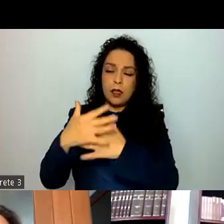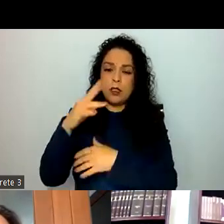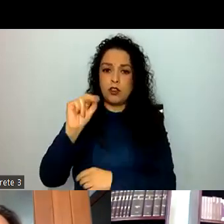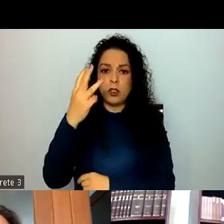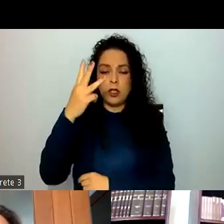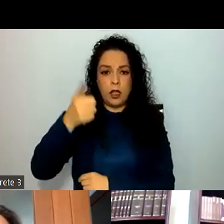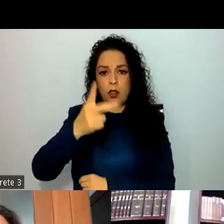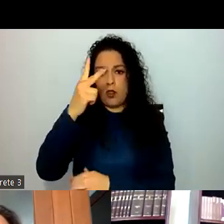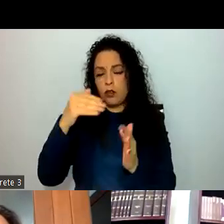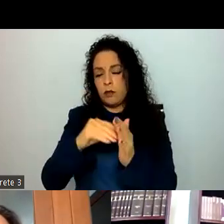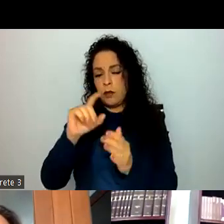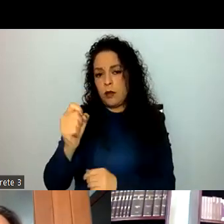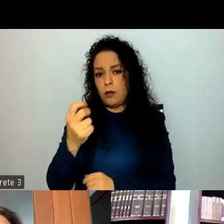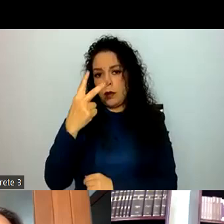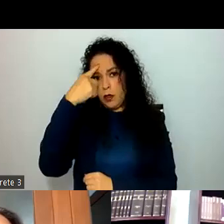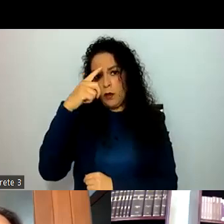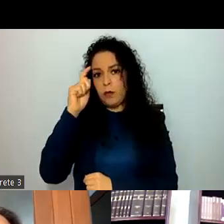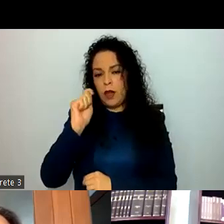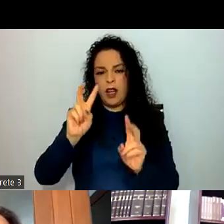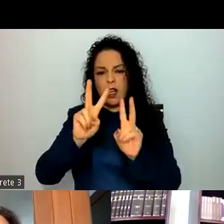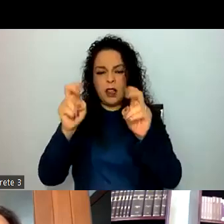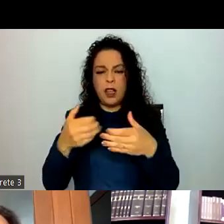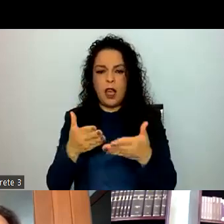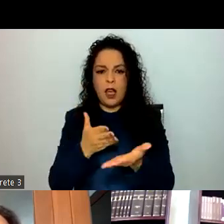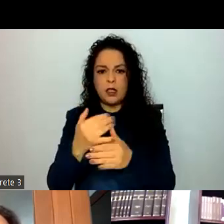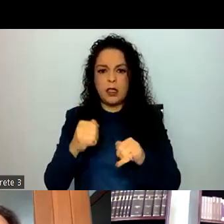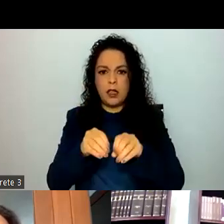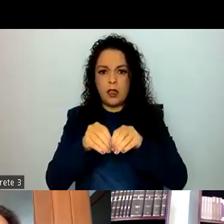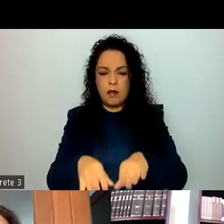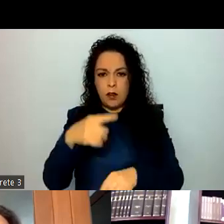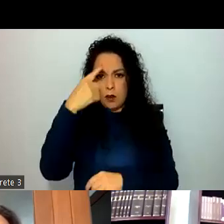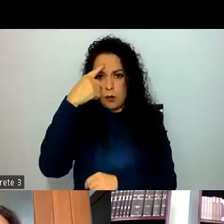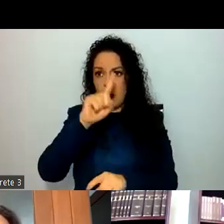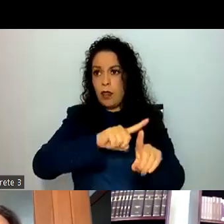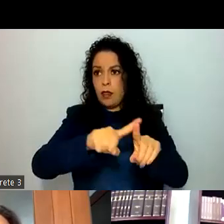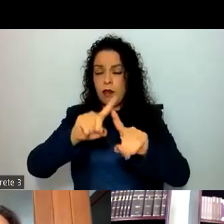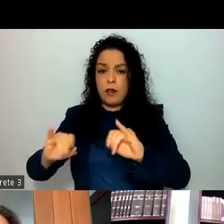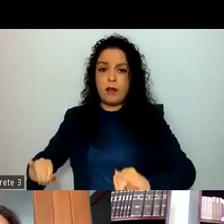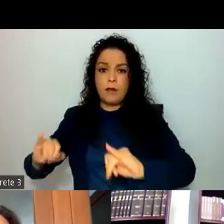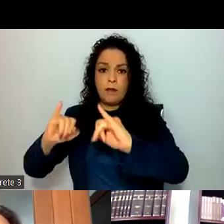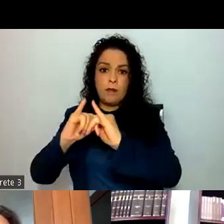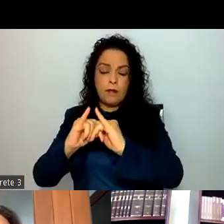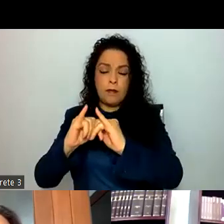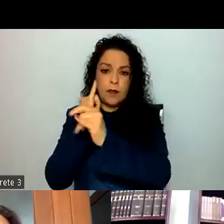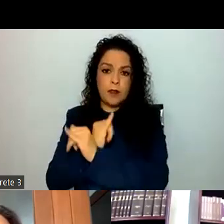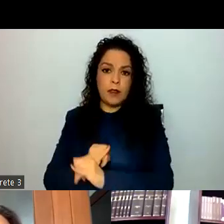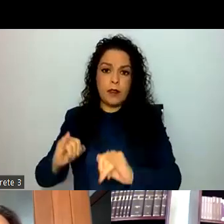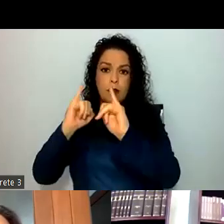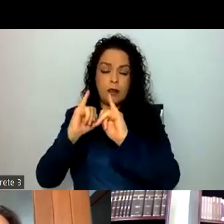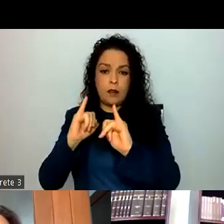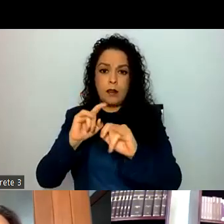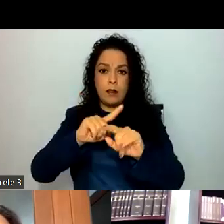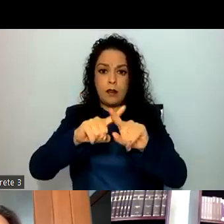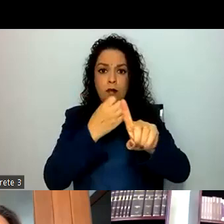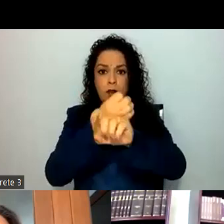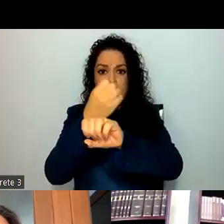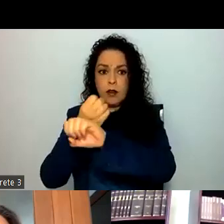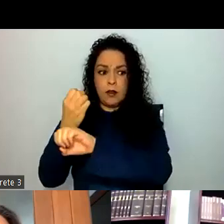InfoCDMX/RR.IP.1583/2022, en materia de acceso a la información en contra de las resoluciones de órganos garantes de las entidades federativas, identificado con el expediente